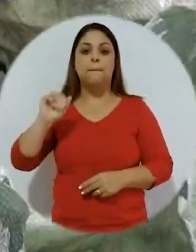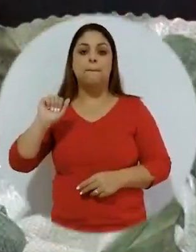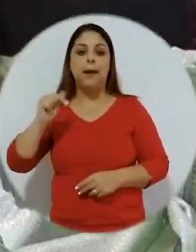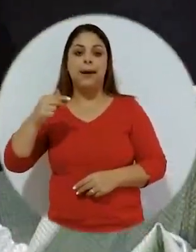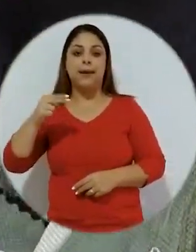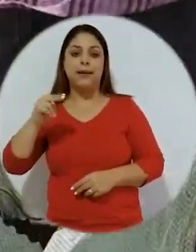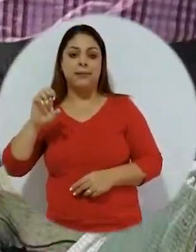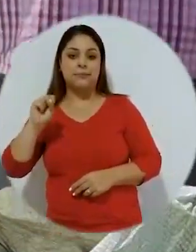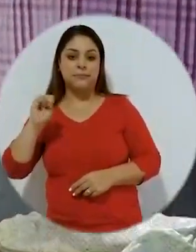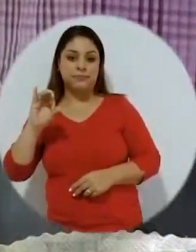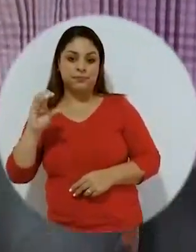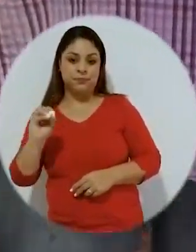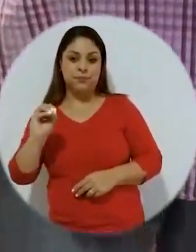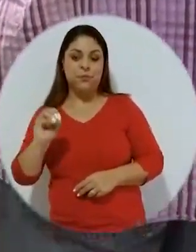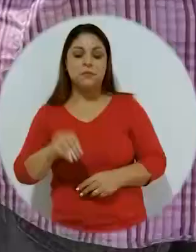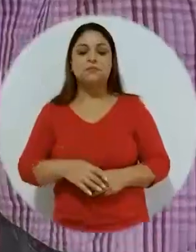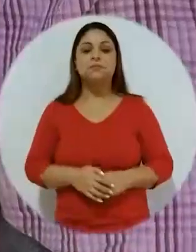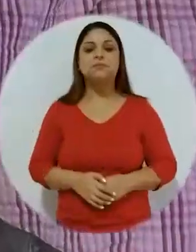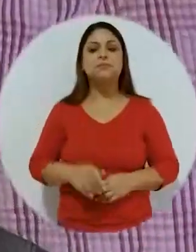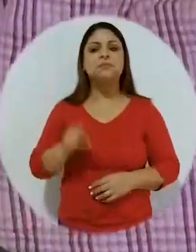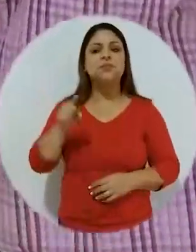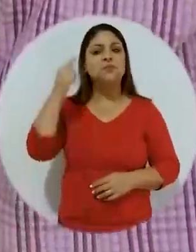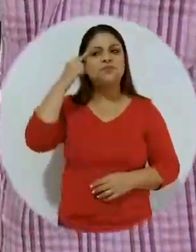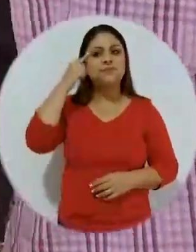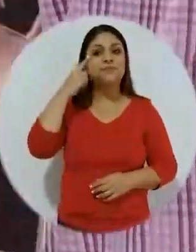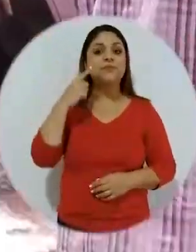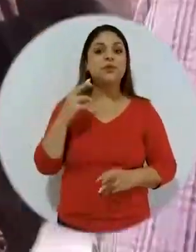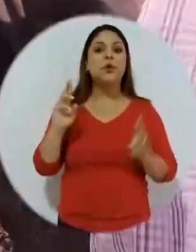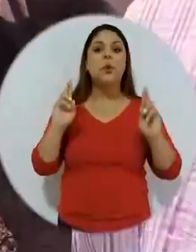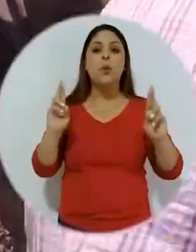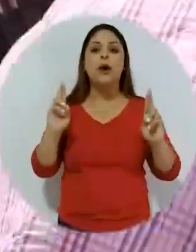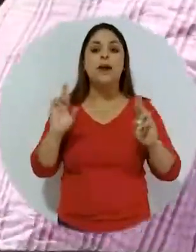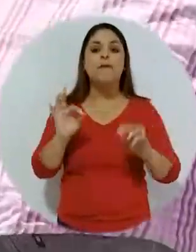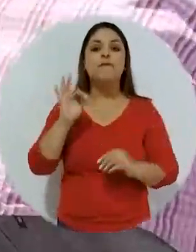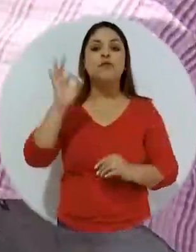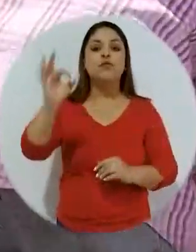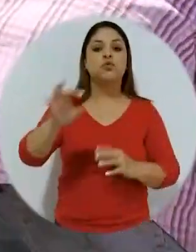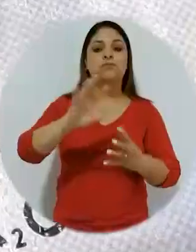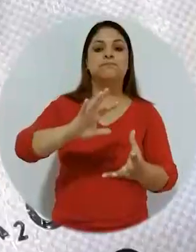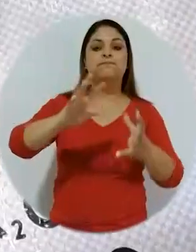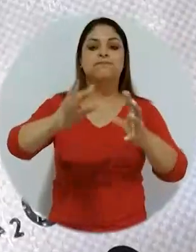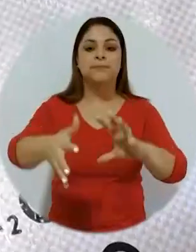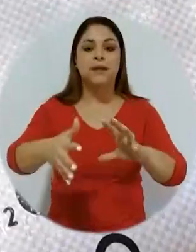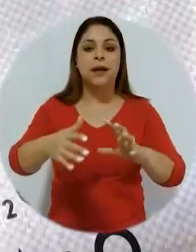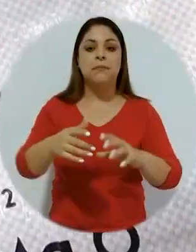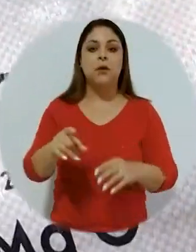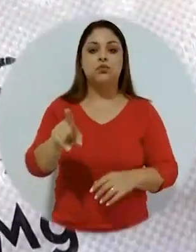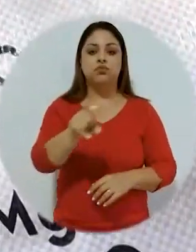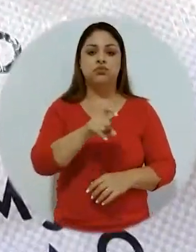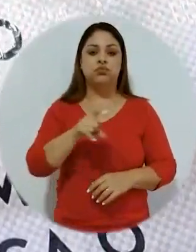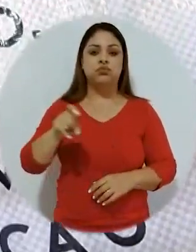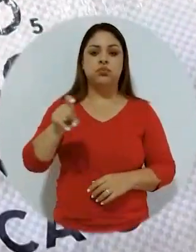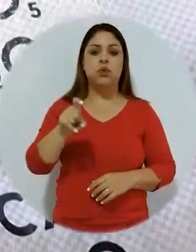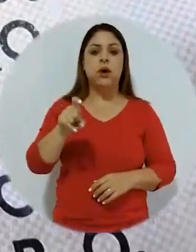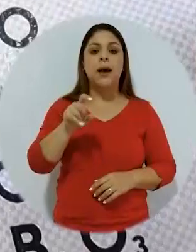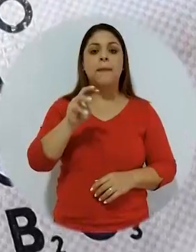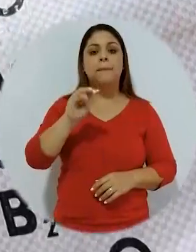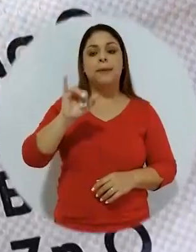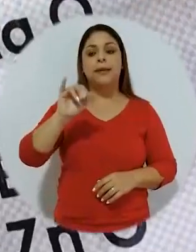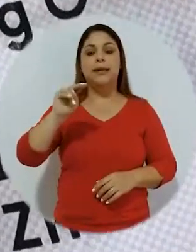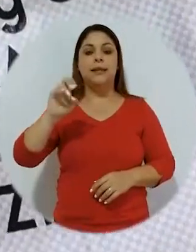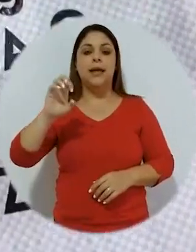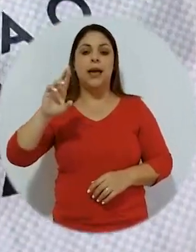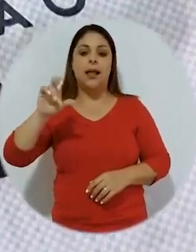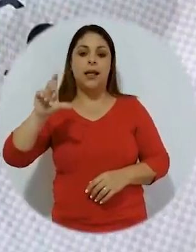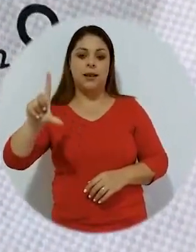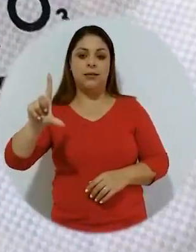organoenmienda y lo que pensamos a futuro es poder transformar ese producto en un fertilizante organomineral. Básicamente es un